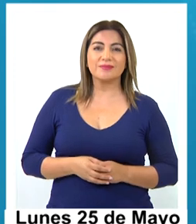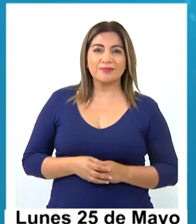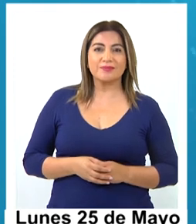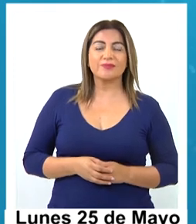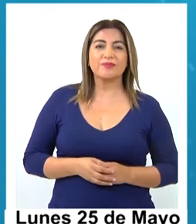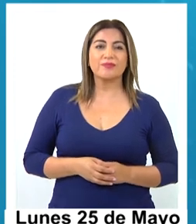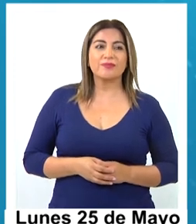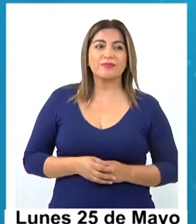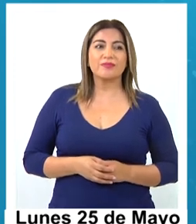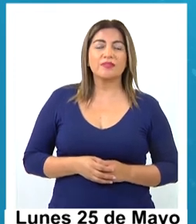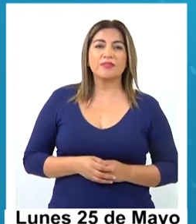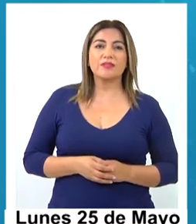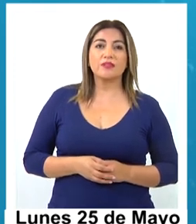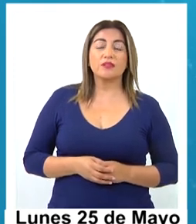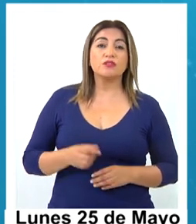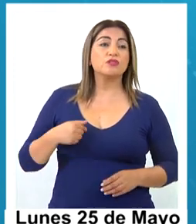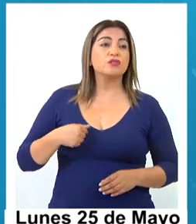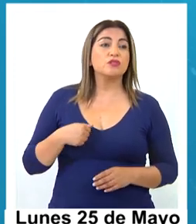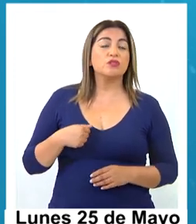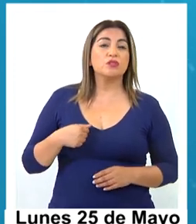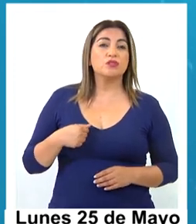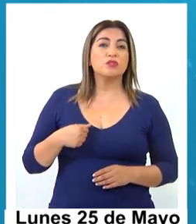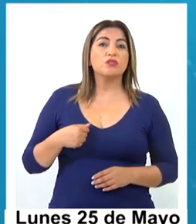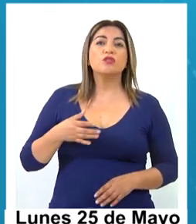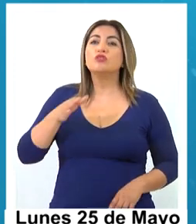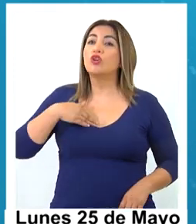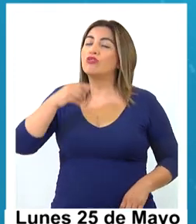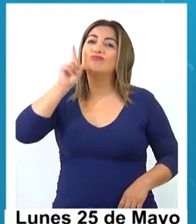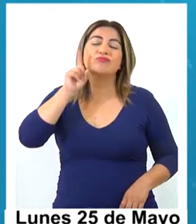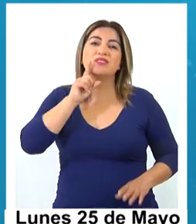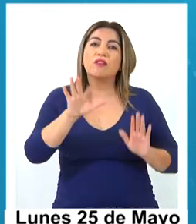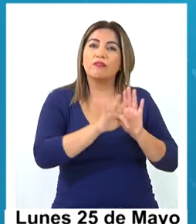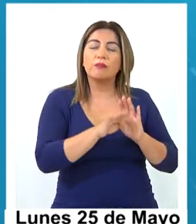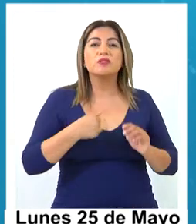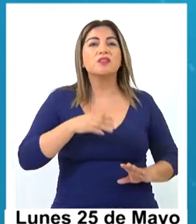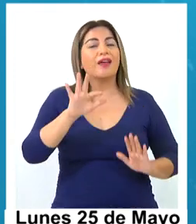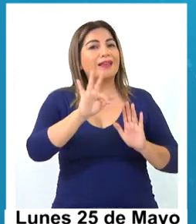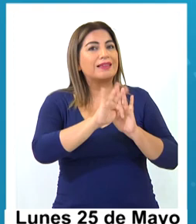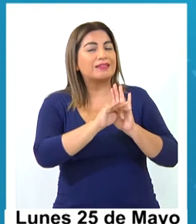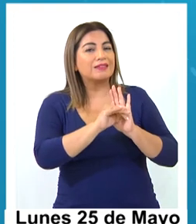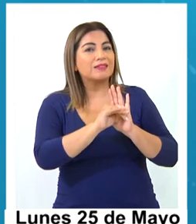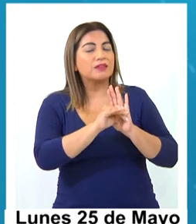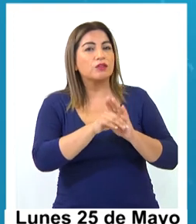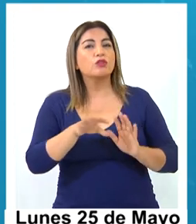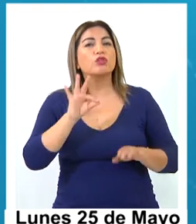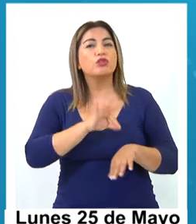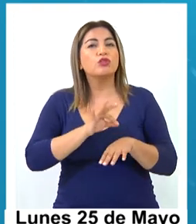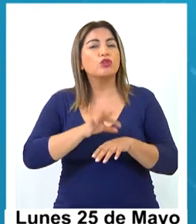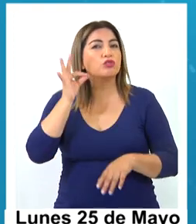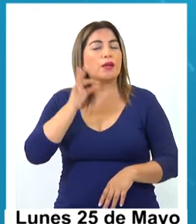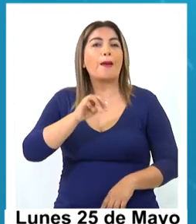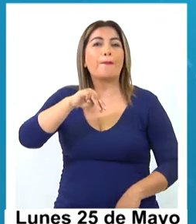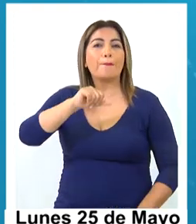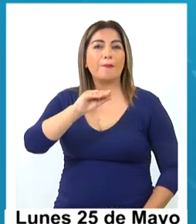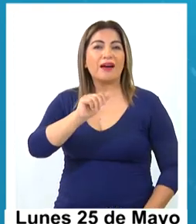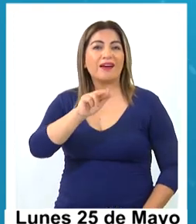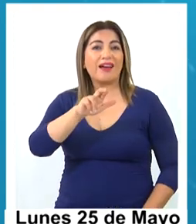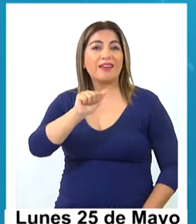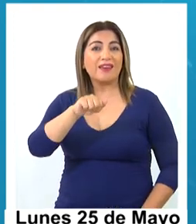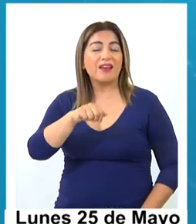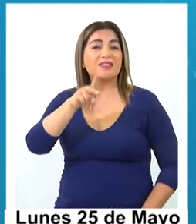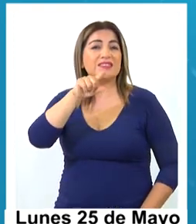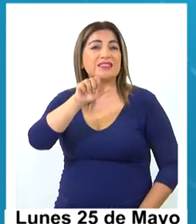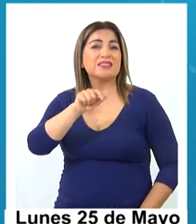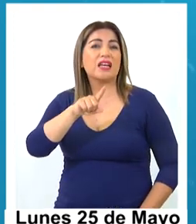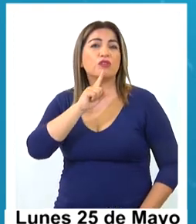circunstancia si quieres y bueno yo ya no uso mucho el facebook pero si estoy en el twitter como autora macarena santo por si alguien tiene